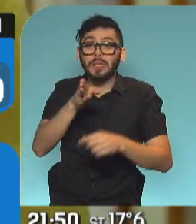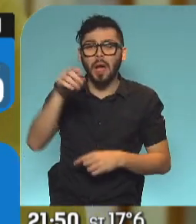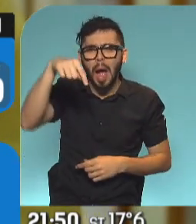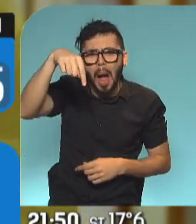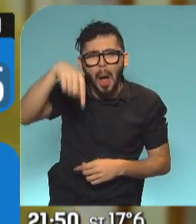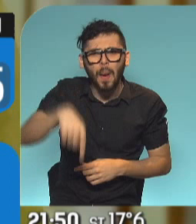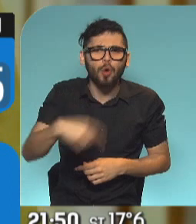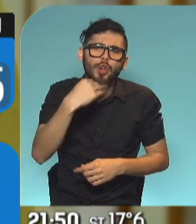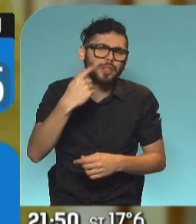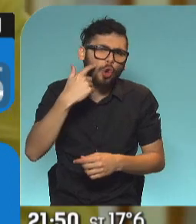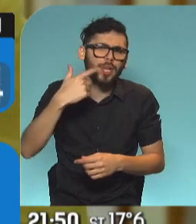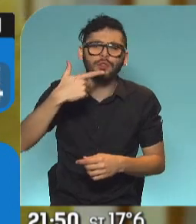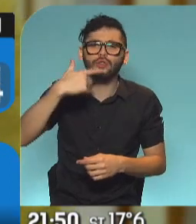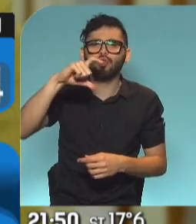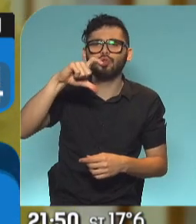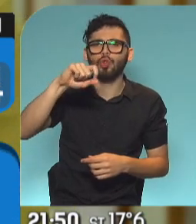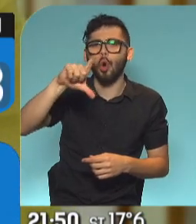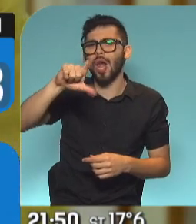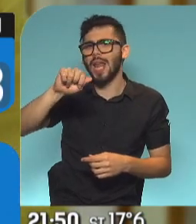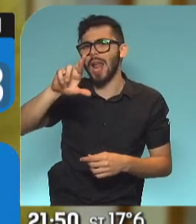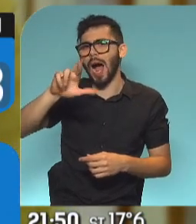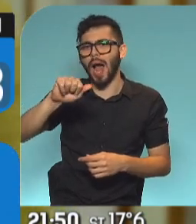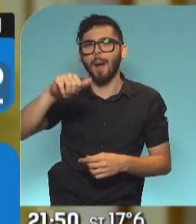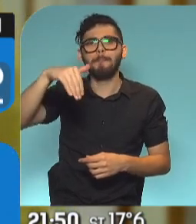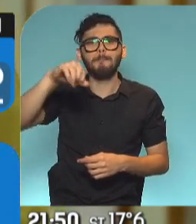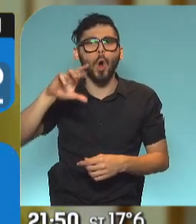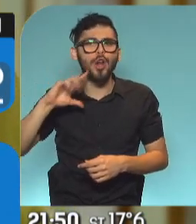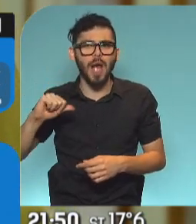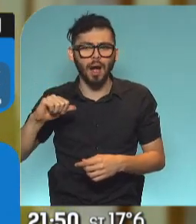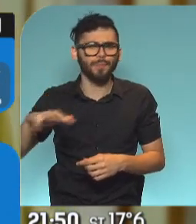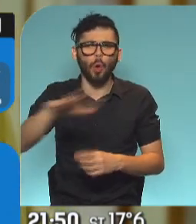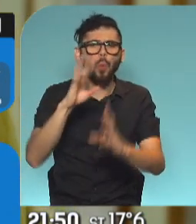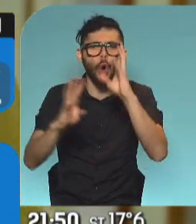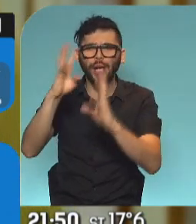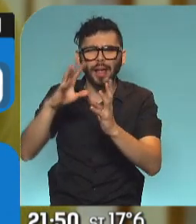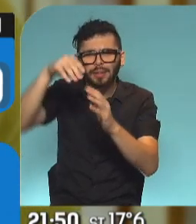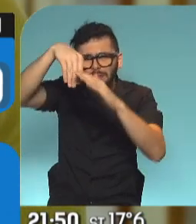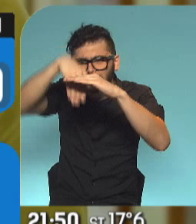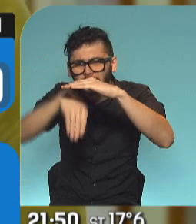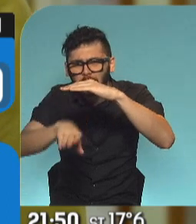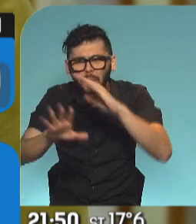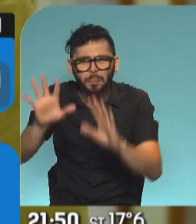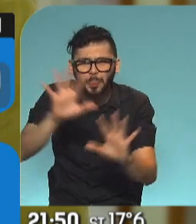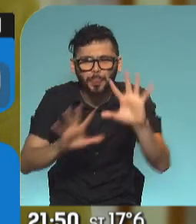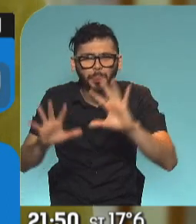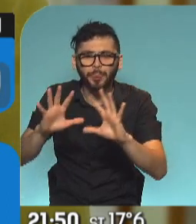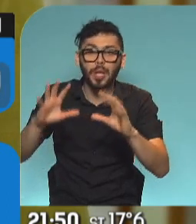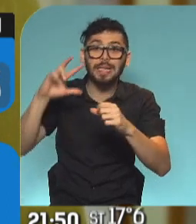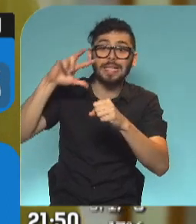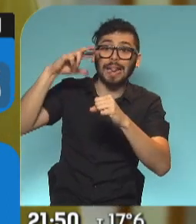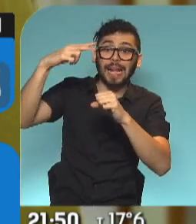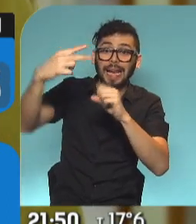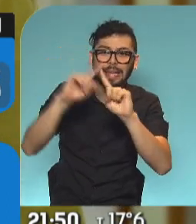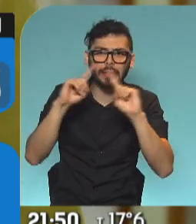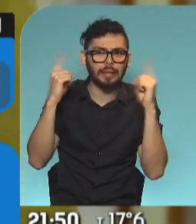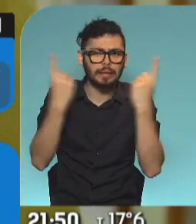sé si conocen Soria Moria, pero es un lugar espectacular en el medio del bosque, estaban haciendo una cámara para un satélite. Y yo, para mí